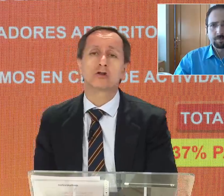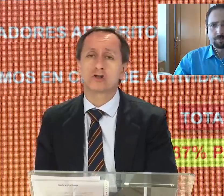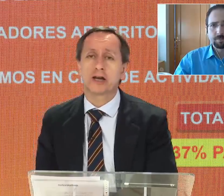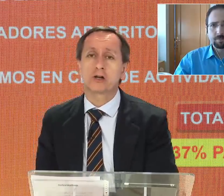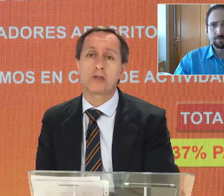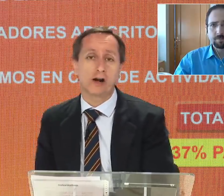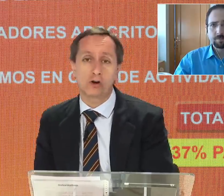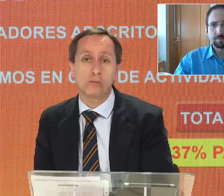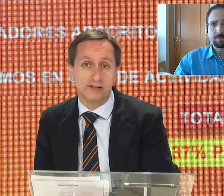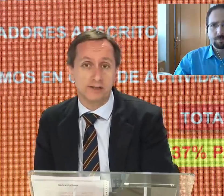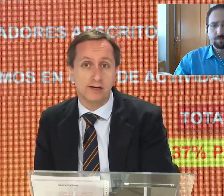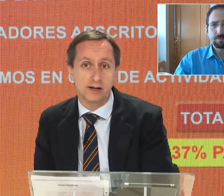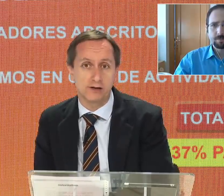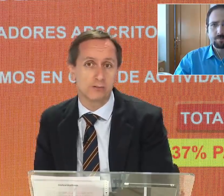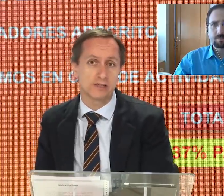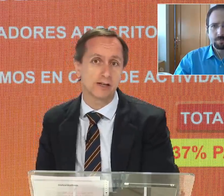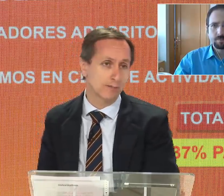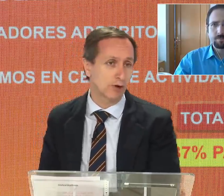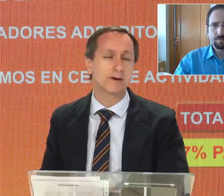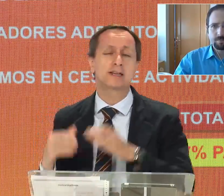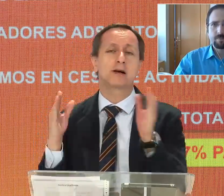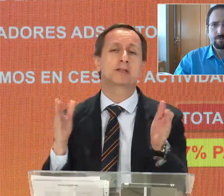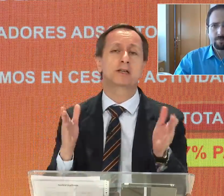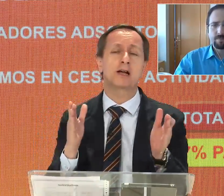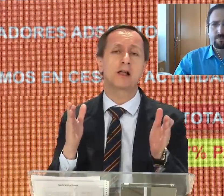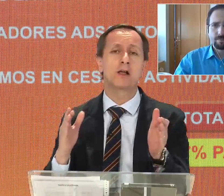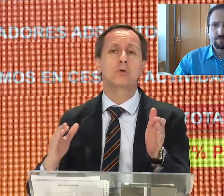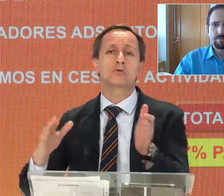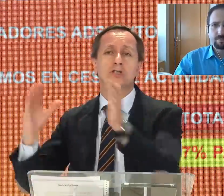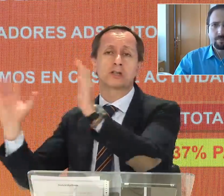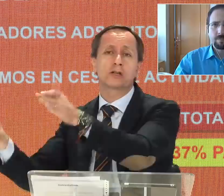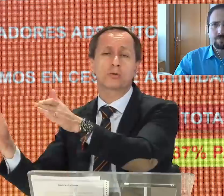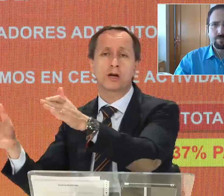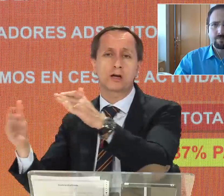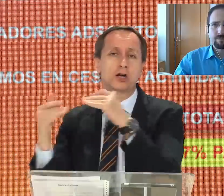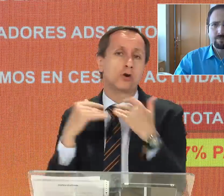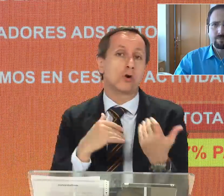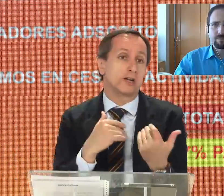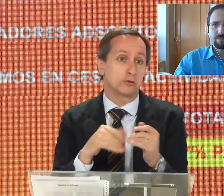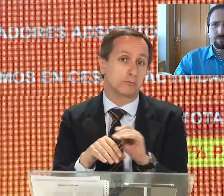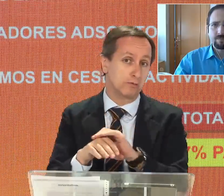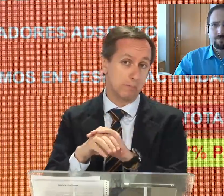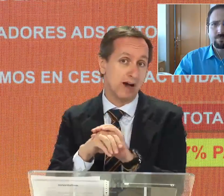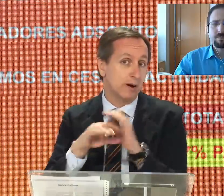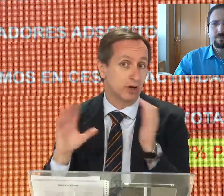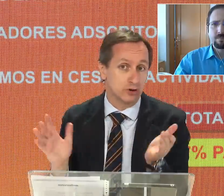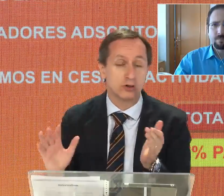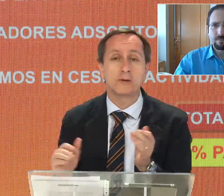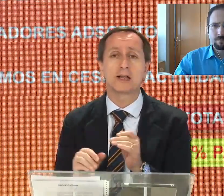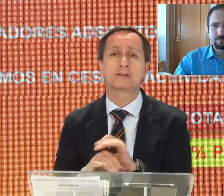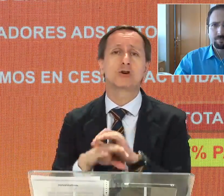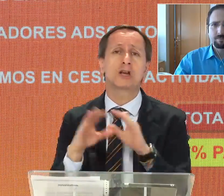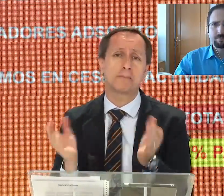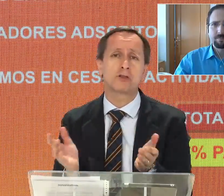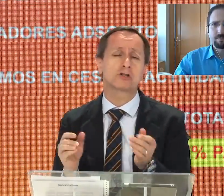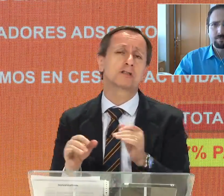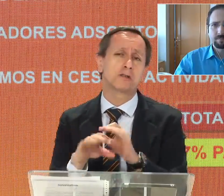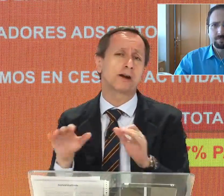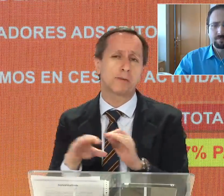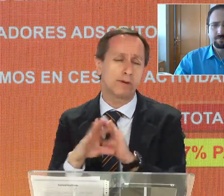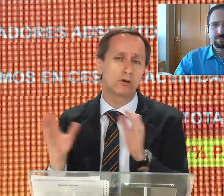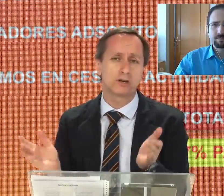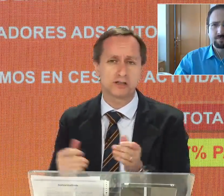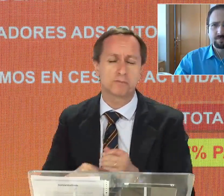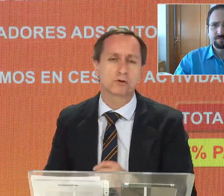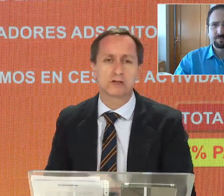Europa no nos los ha querido dar, no me extraña, no me extraña, porque básicamente era usted se endeuda y yo lo gasto, maravilloso, verdad, teoría Pedro